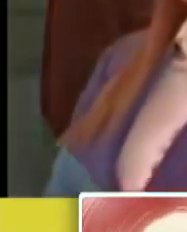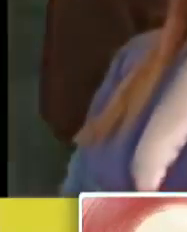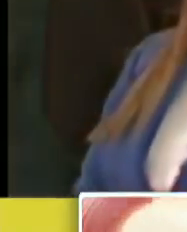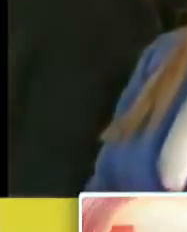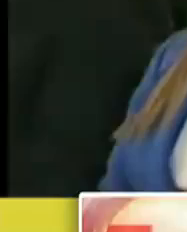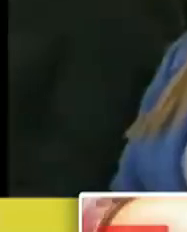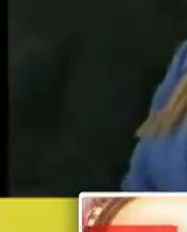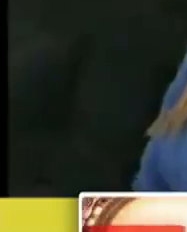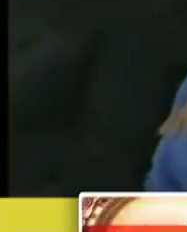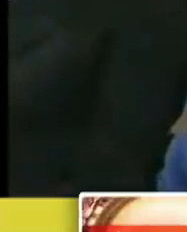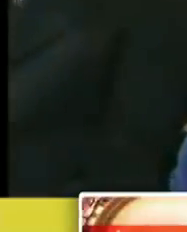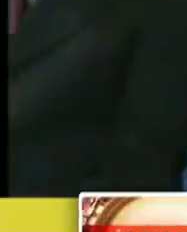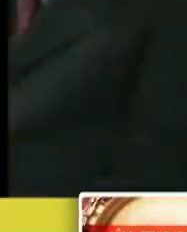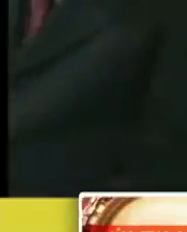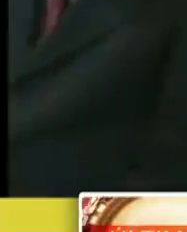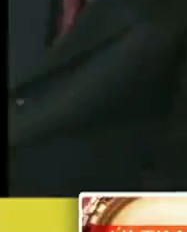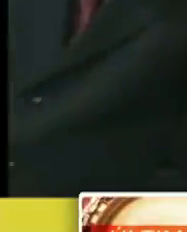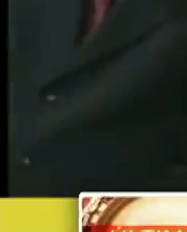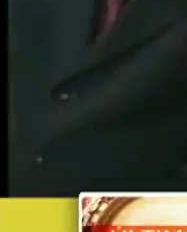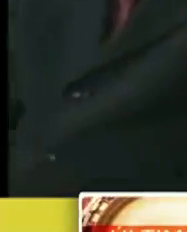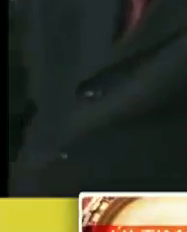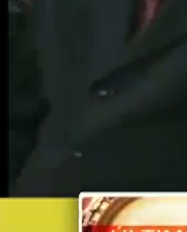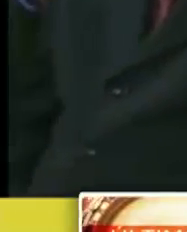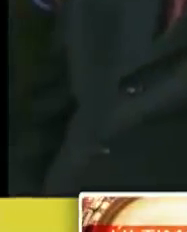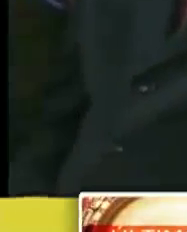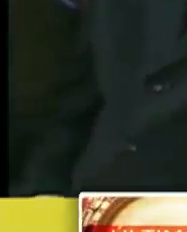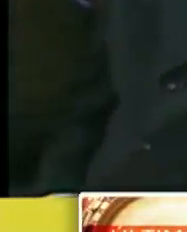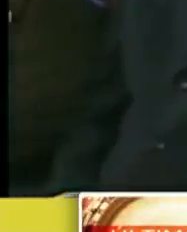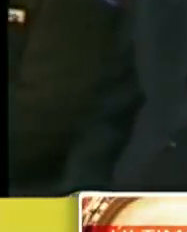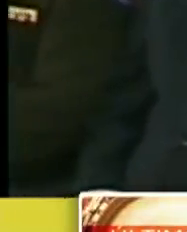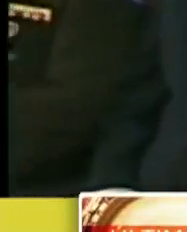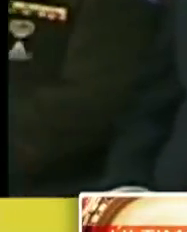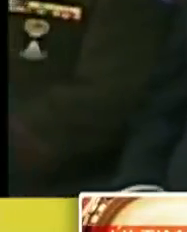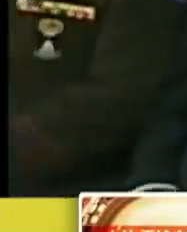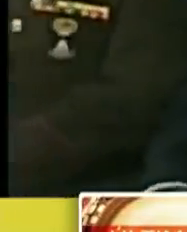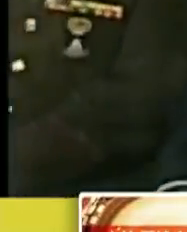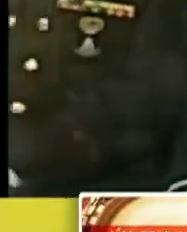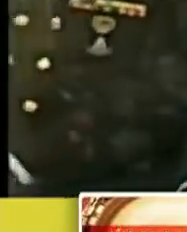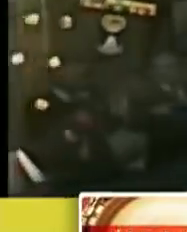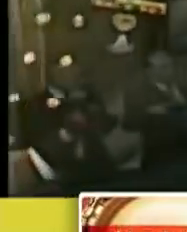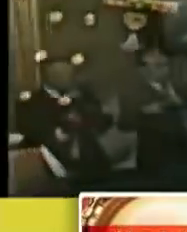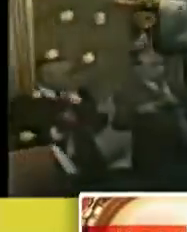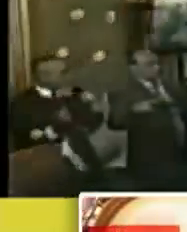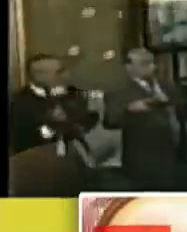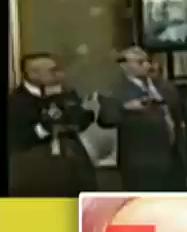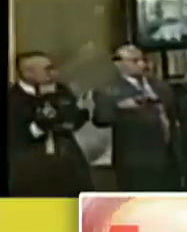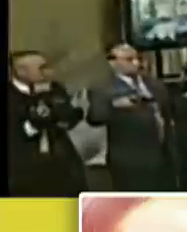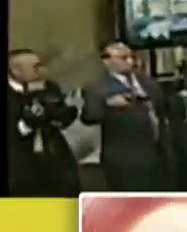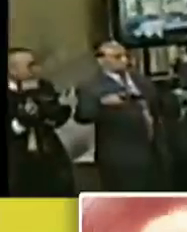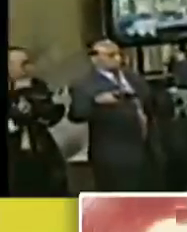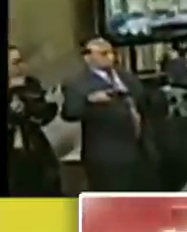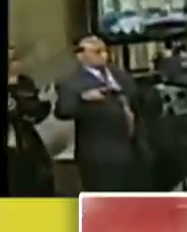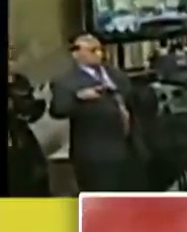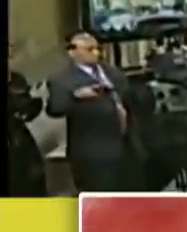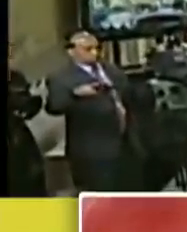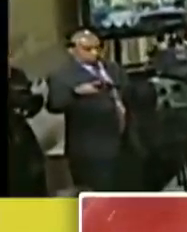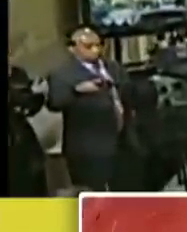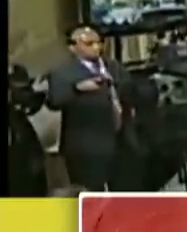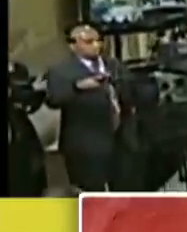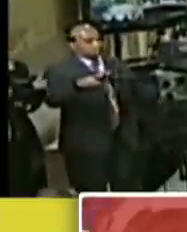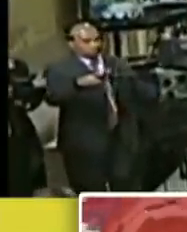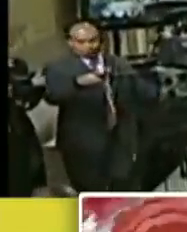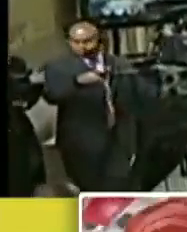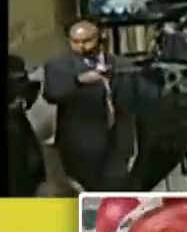le queda un largo trecho por materializarse pero que merece todo el concurso de nuestros esfuerzos el